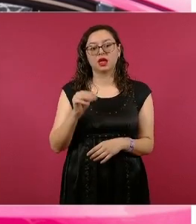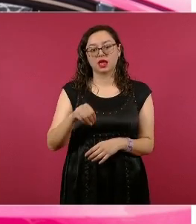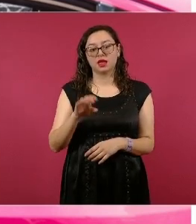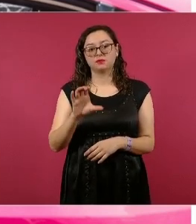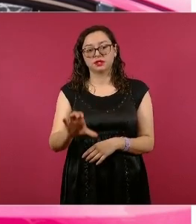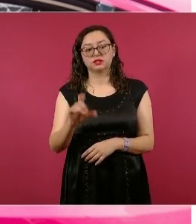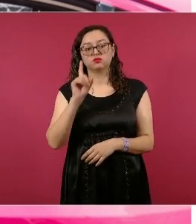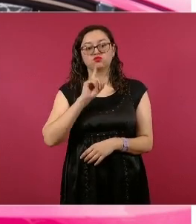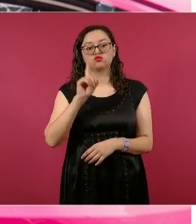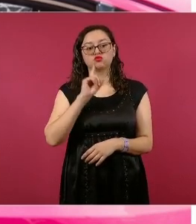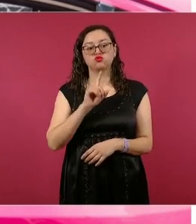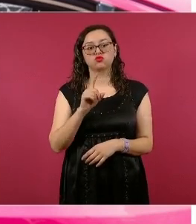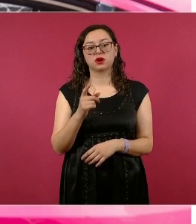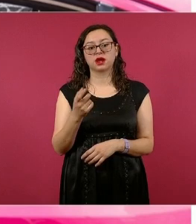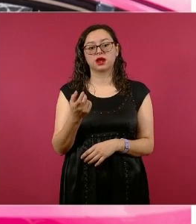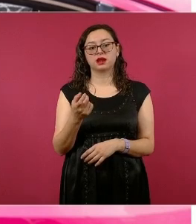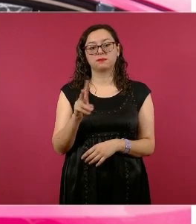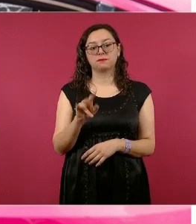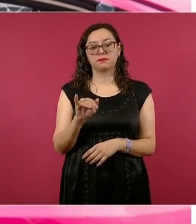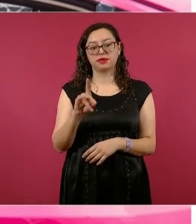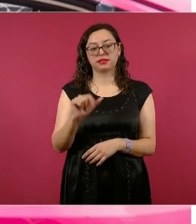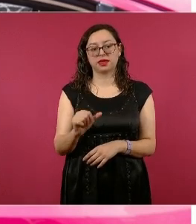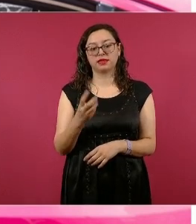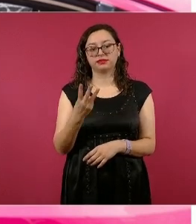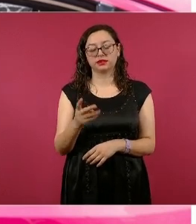3.84% y Yamil Yasmín López, con